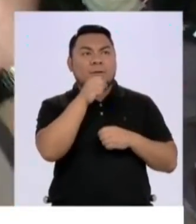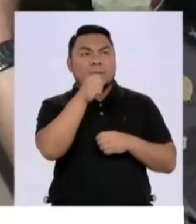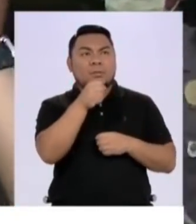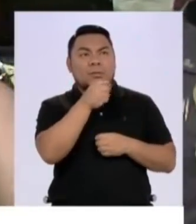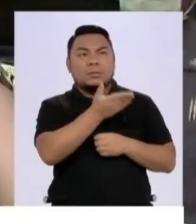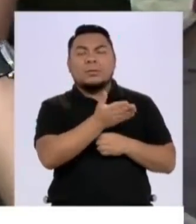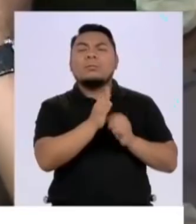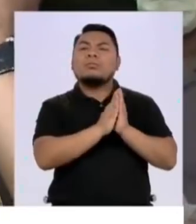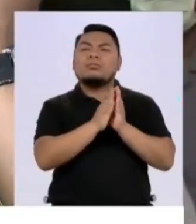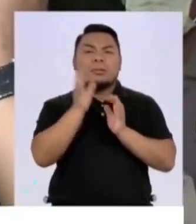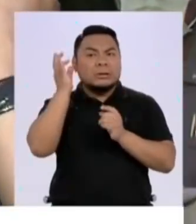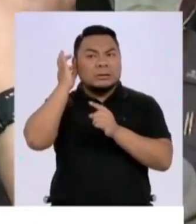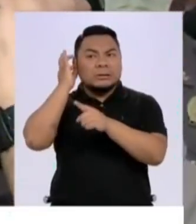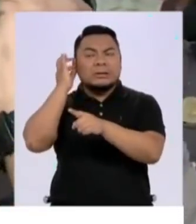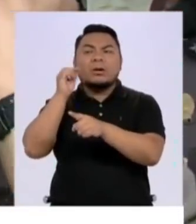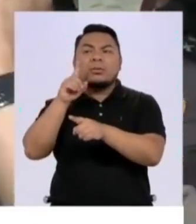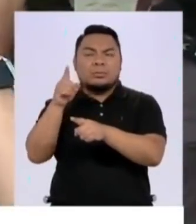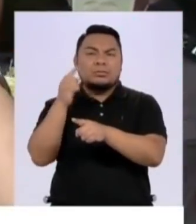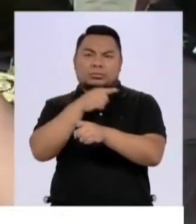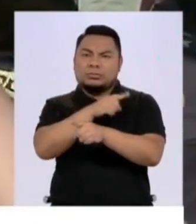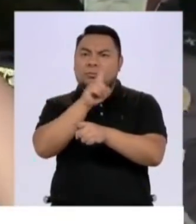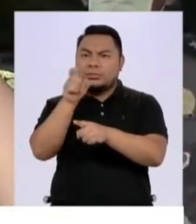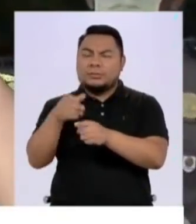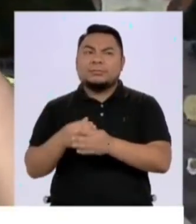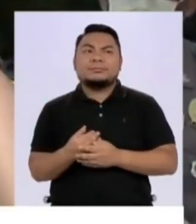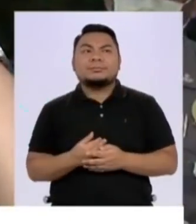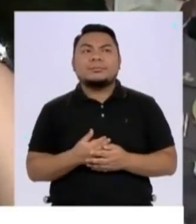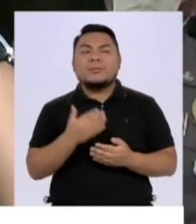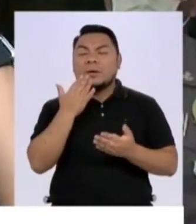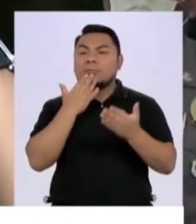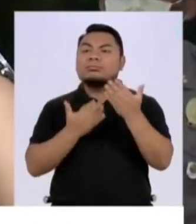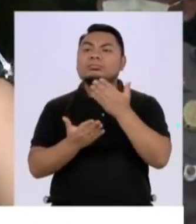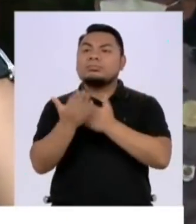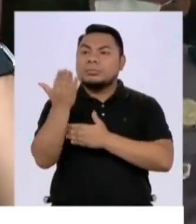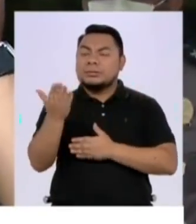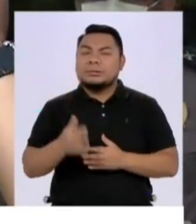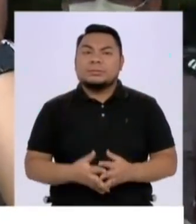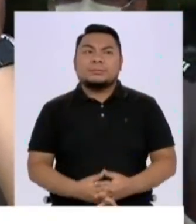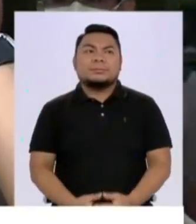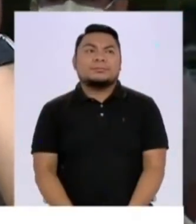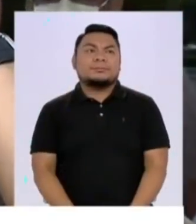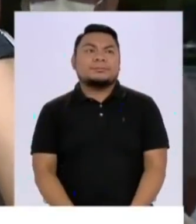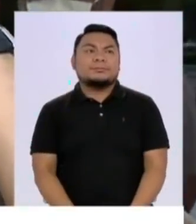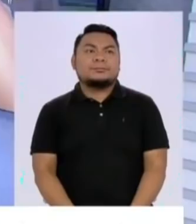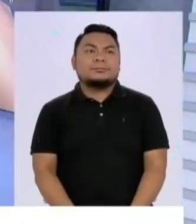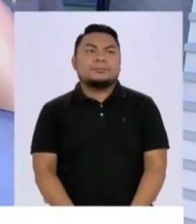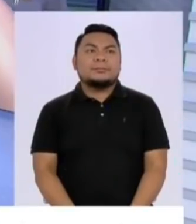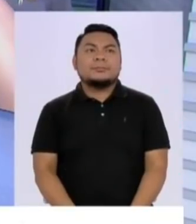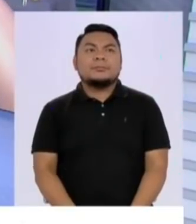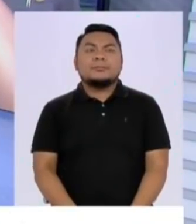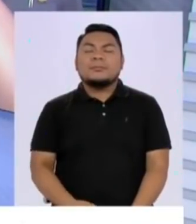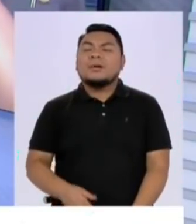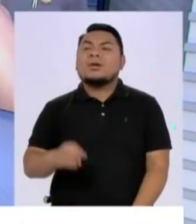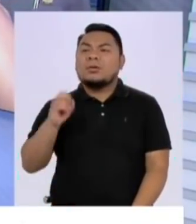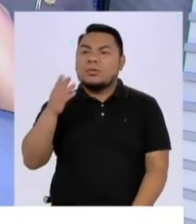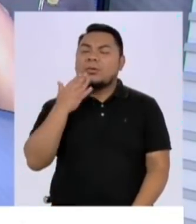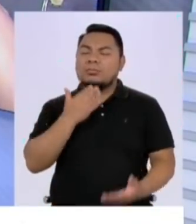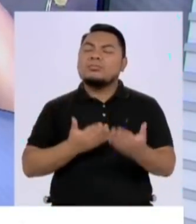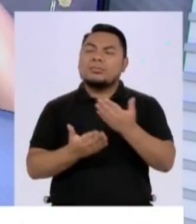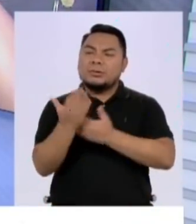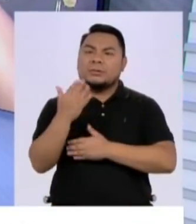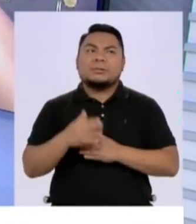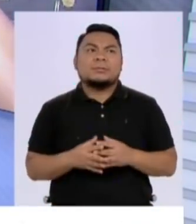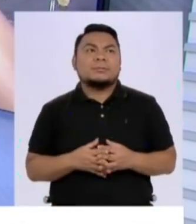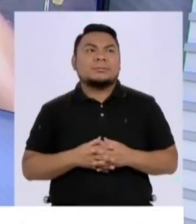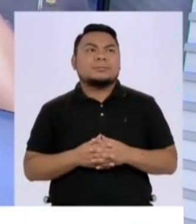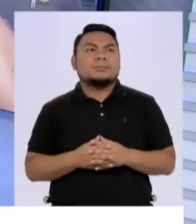se pone el retorno para que escuche. General, muy buenos días. Nicolás Salazar la saluda. Nicolás, justamente sobre este último punto, general. Muy buenos días,